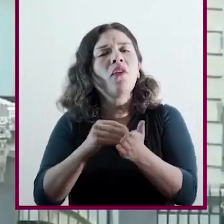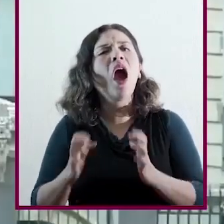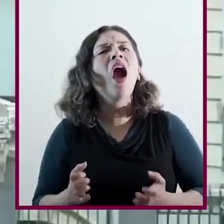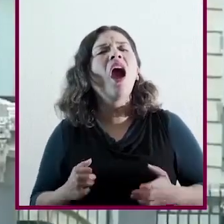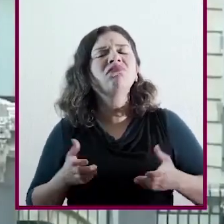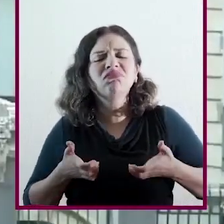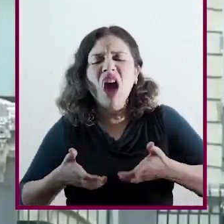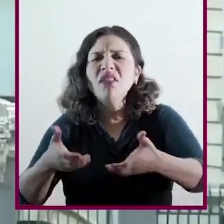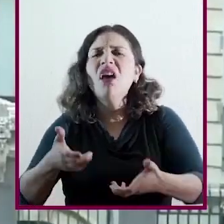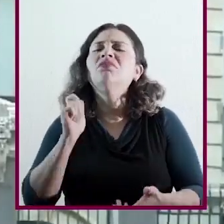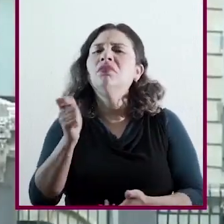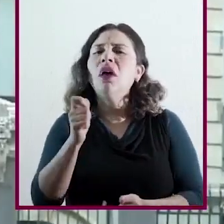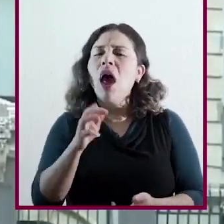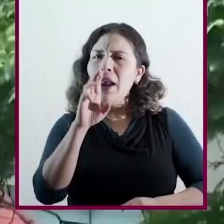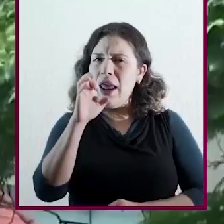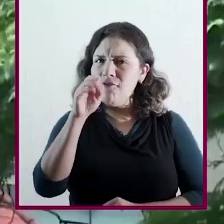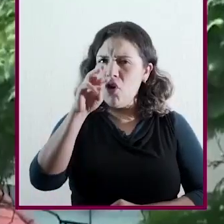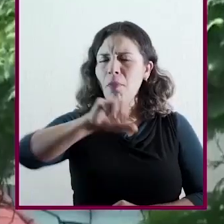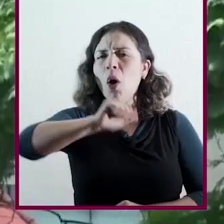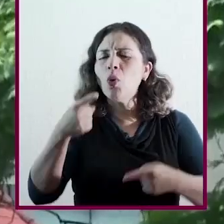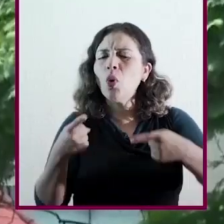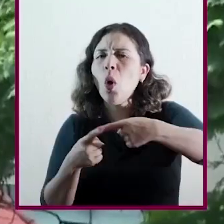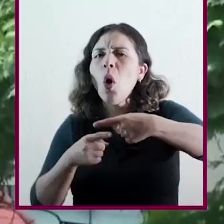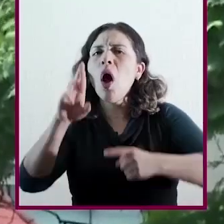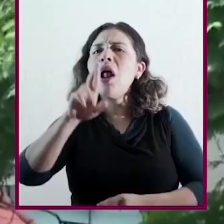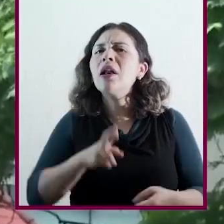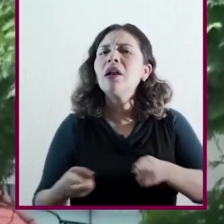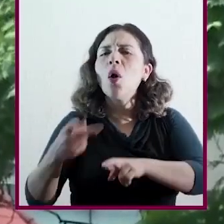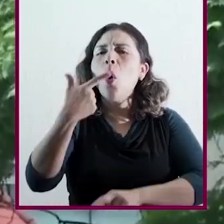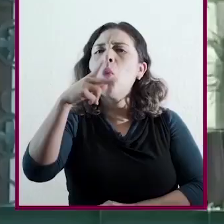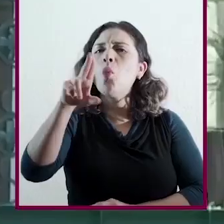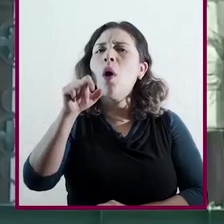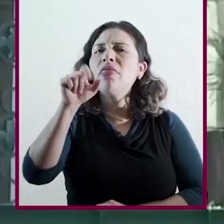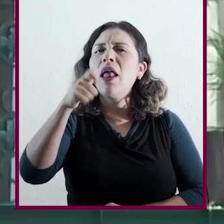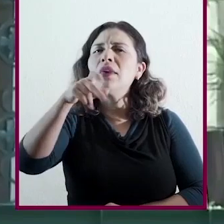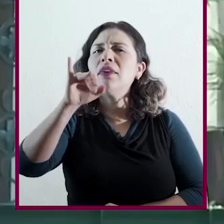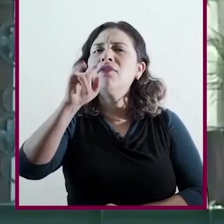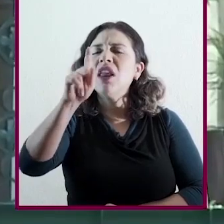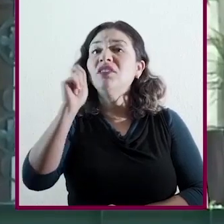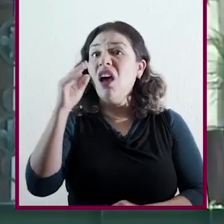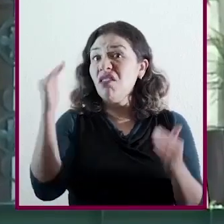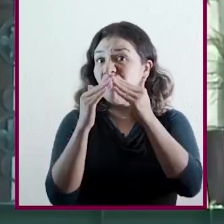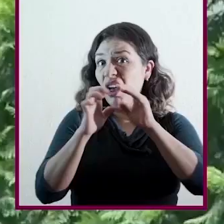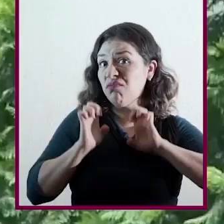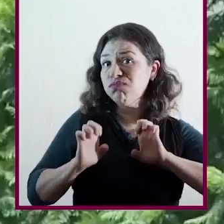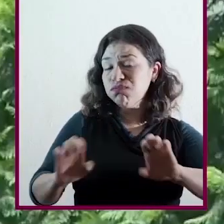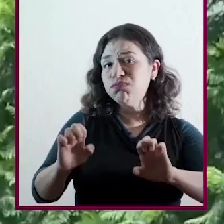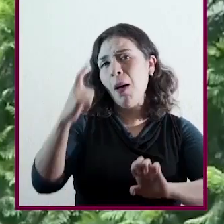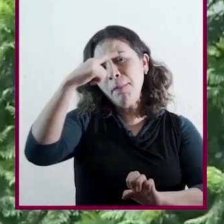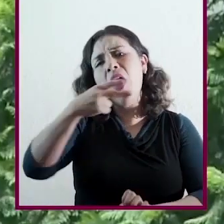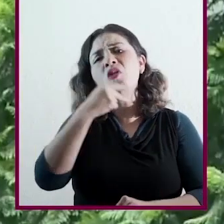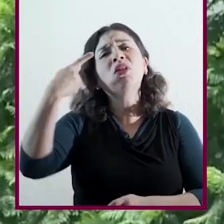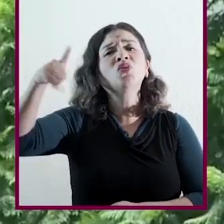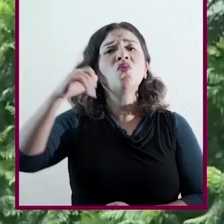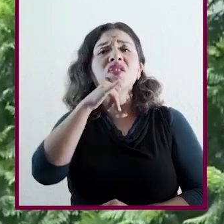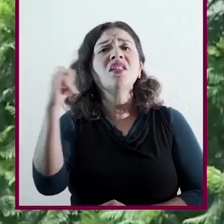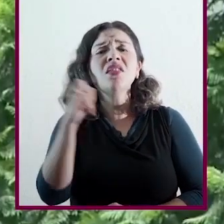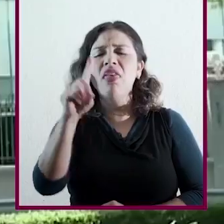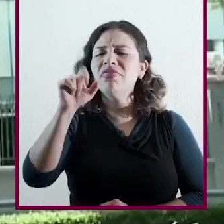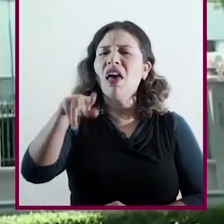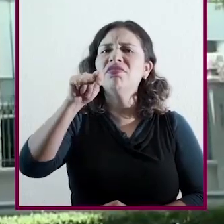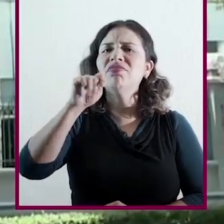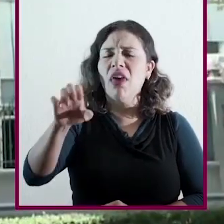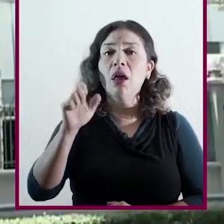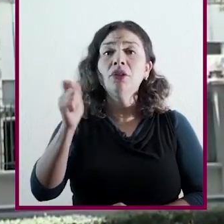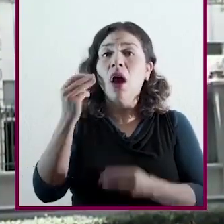continúa en pie en Reforma y Río Guadalquivir, un chalet campestre construido para el empresario italiano Dante Cusi, que